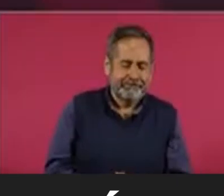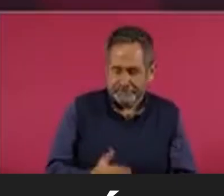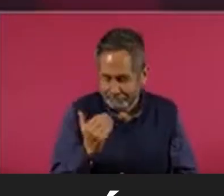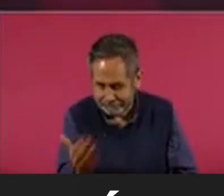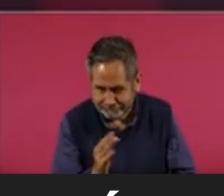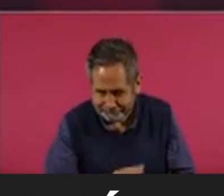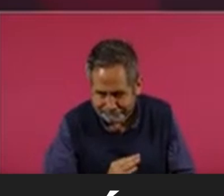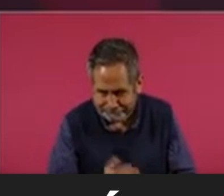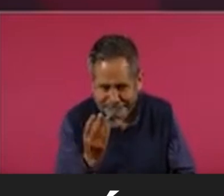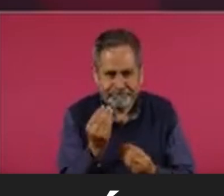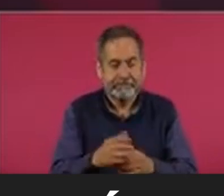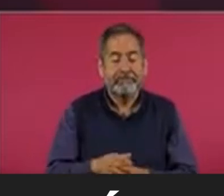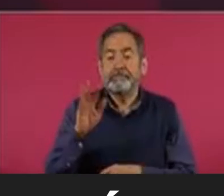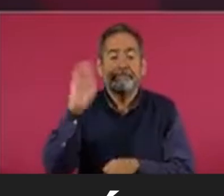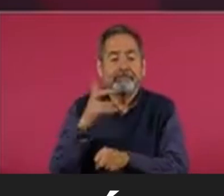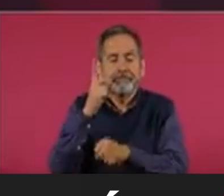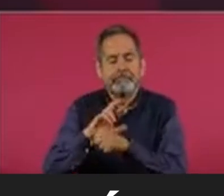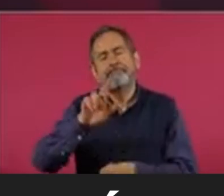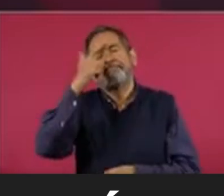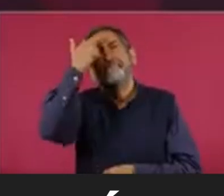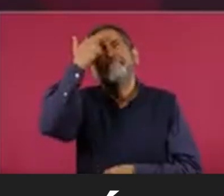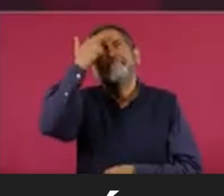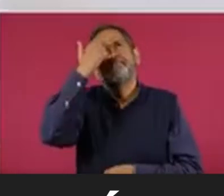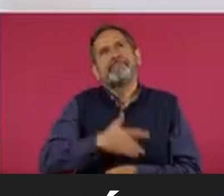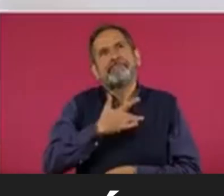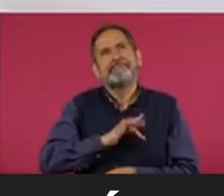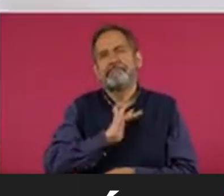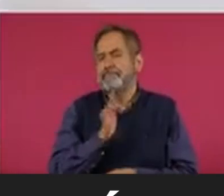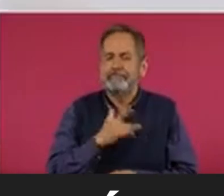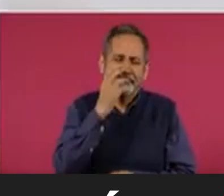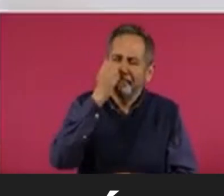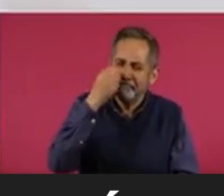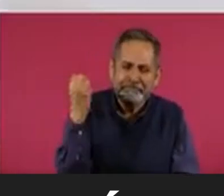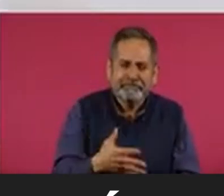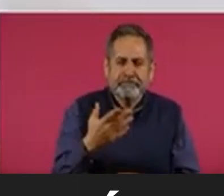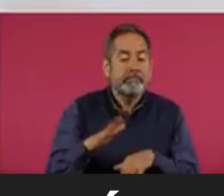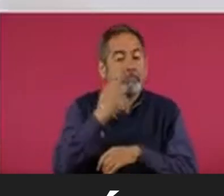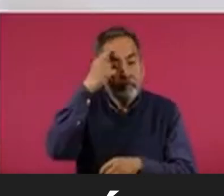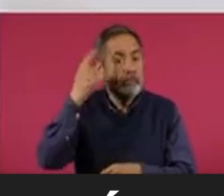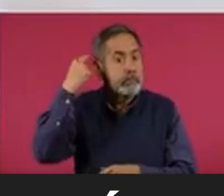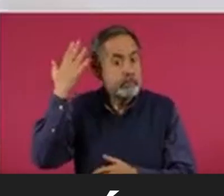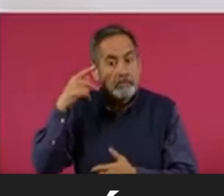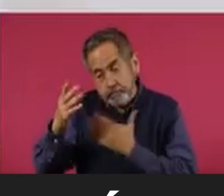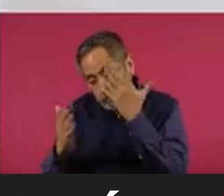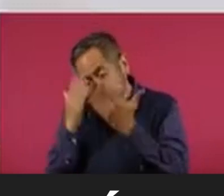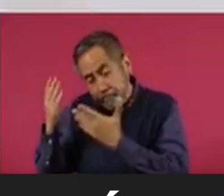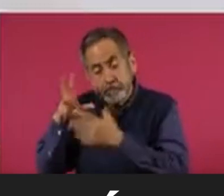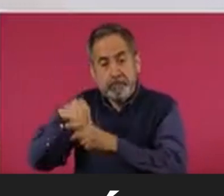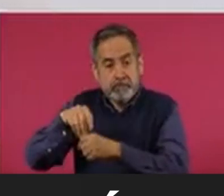mucho. A mí la facultad me trae muy buenos recuerdos. Primero porque cuando estudié en la